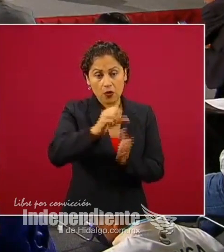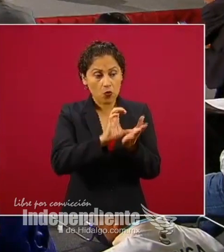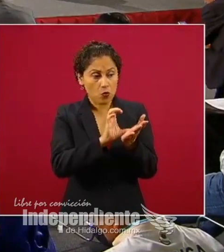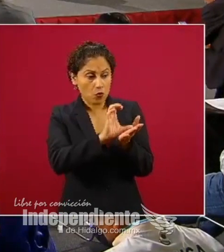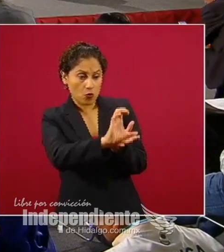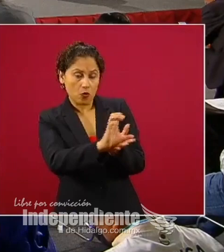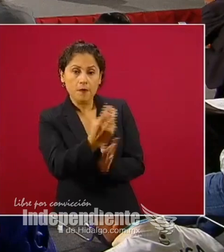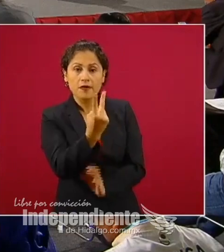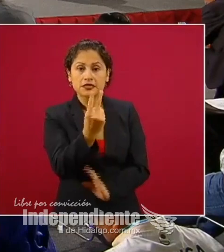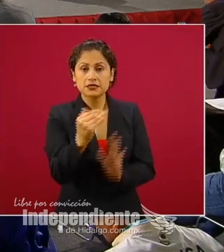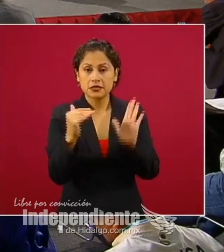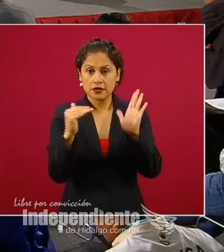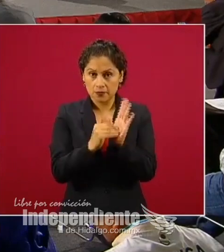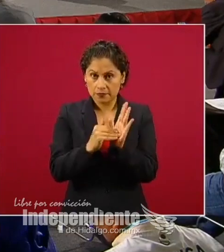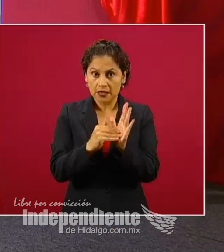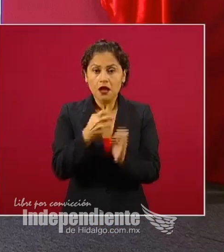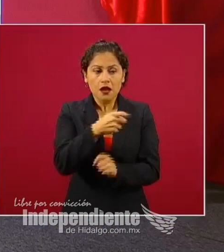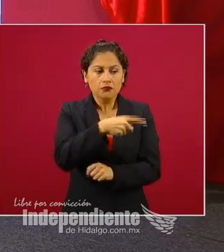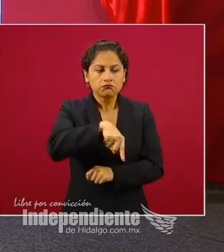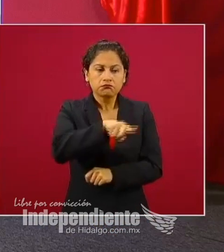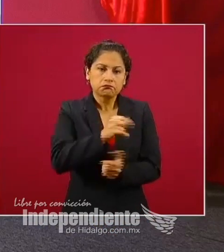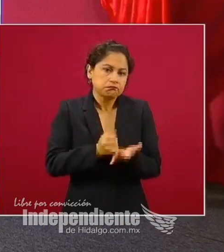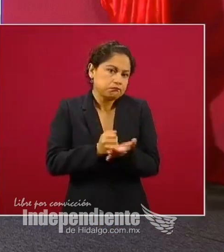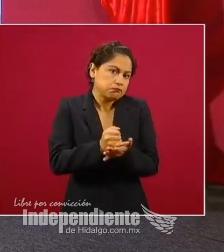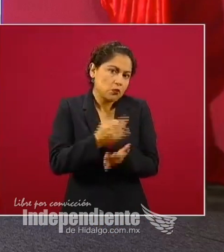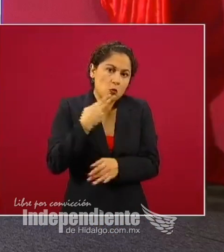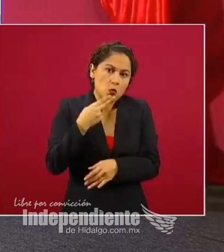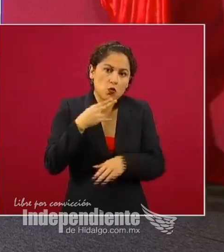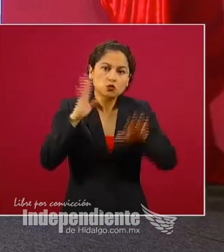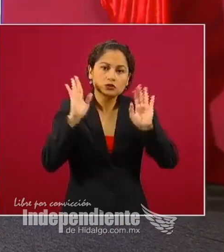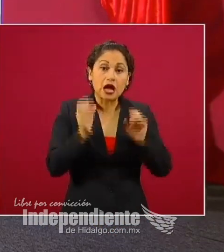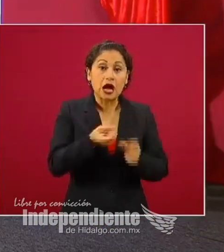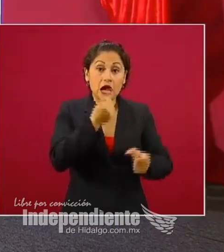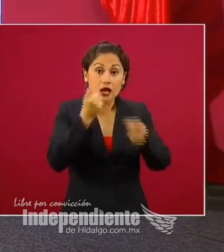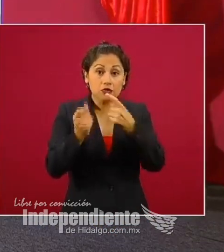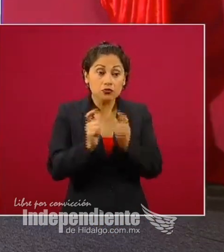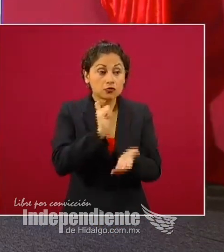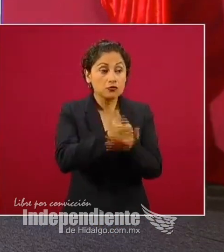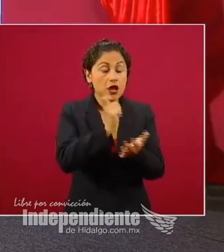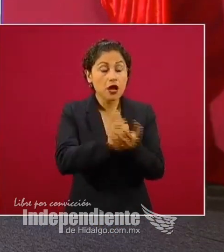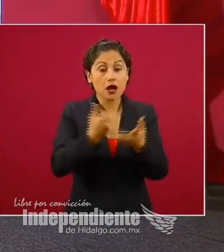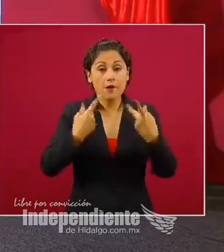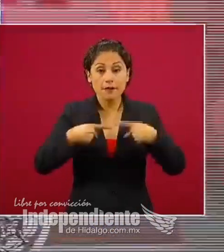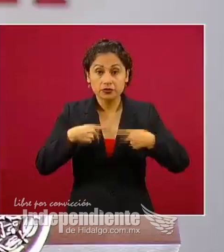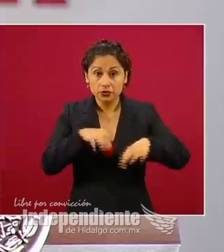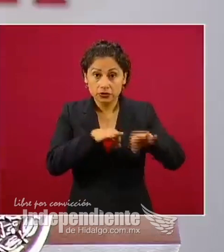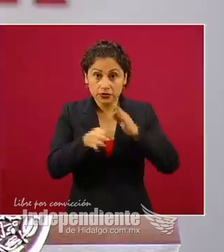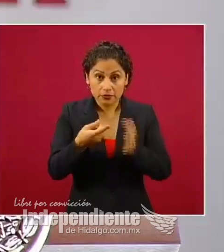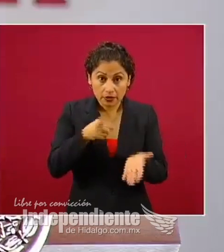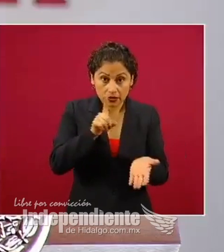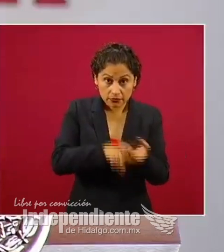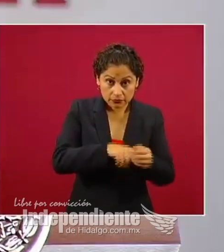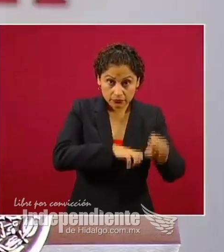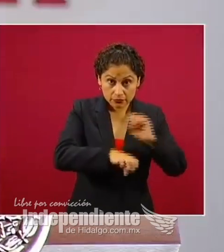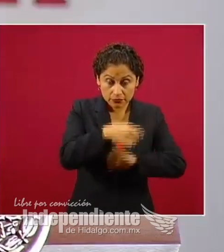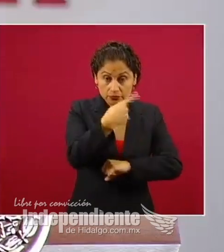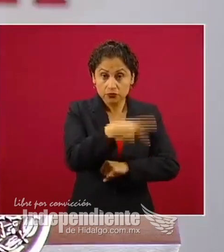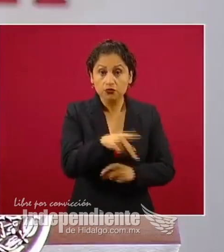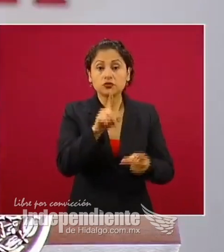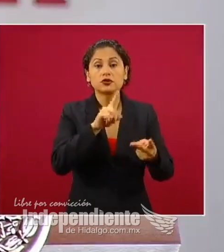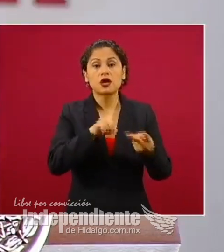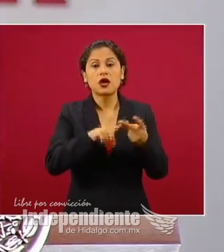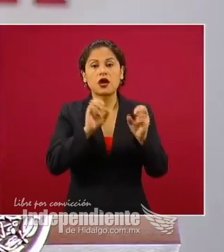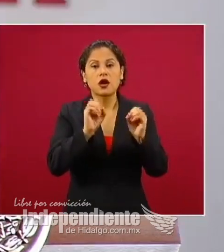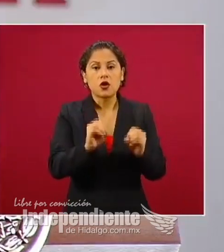para pagar la nómina, que sirve para resistir estos momentos de la enfermedad. Pero sobre